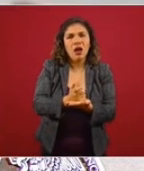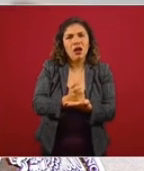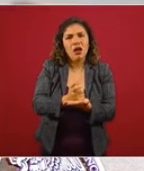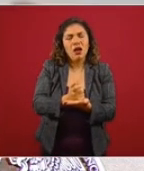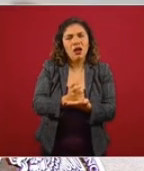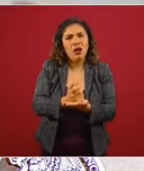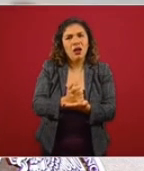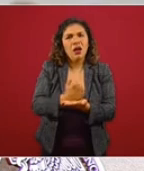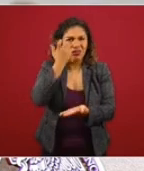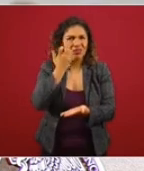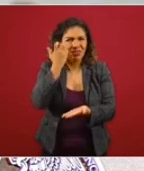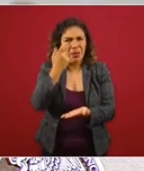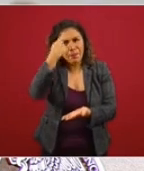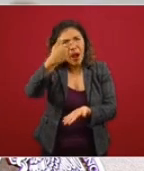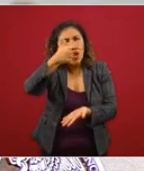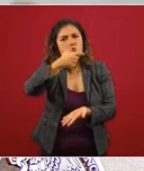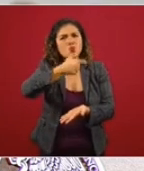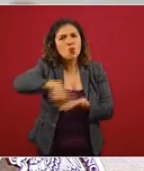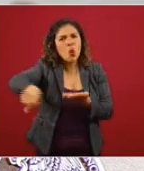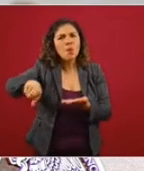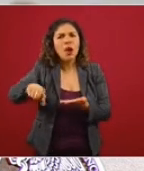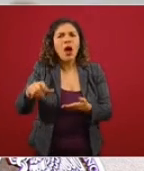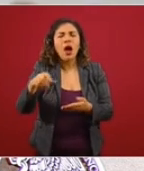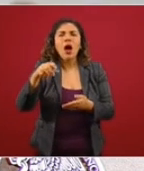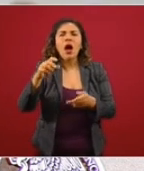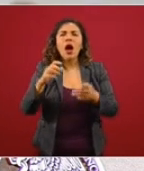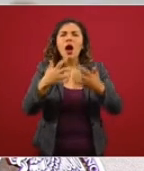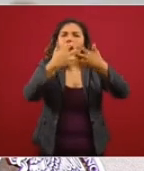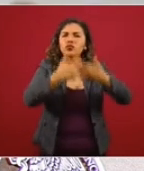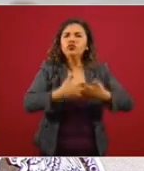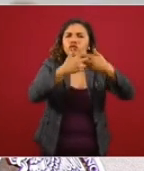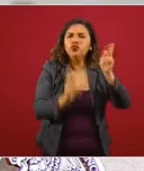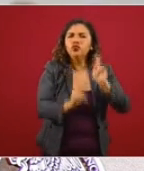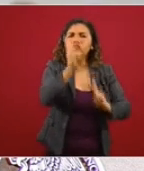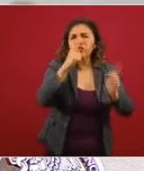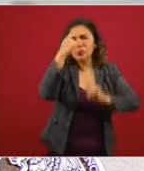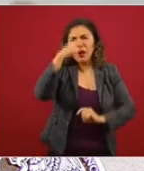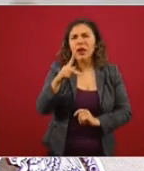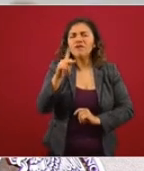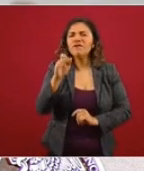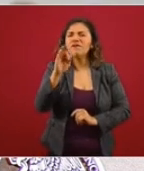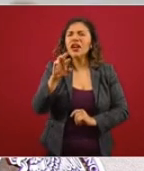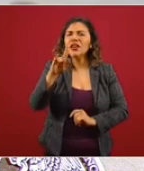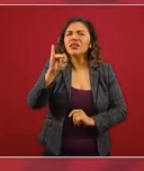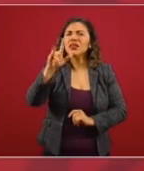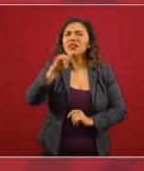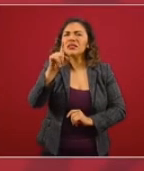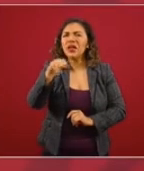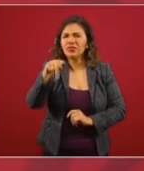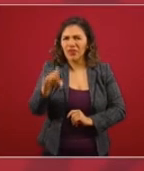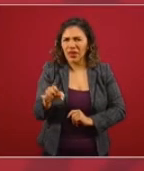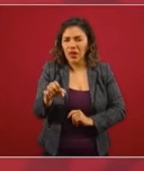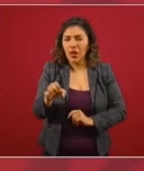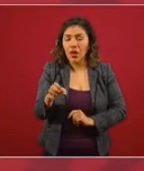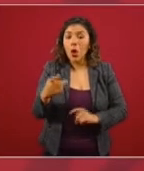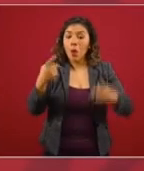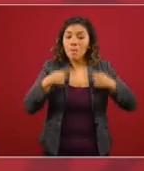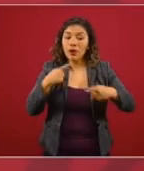en la compra de la planta de fertilizante, el nuevo